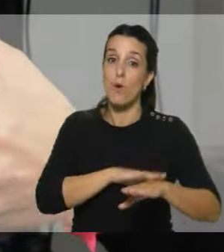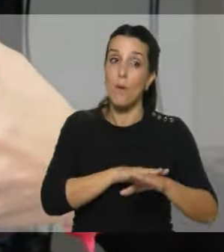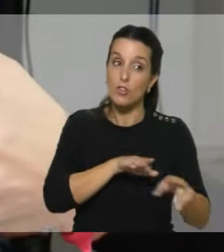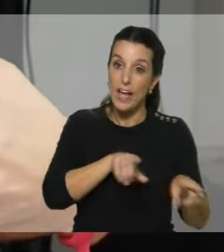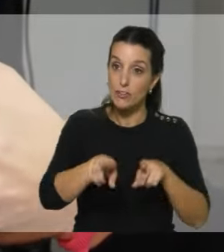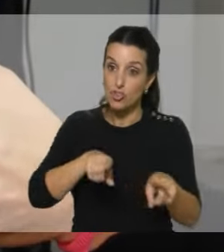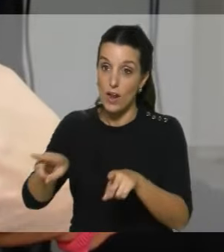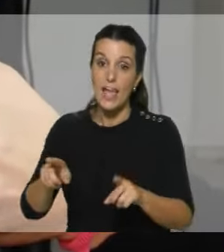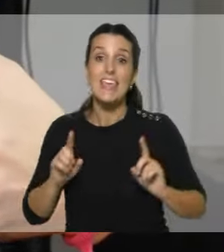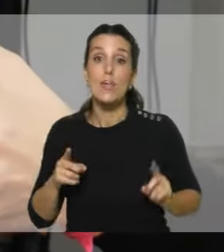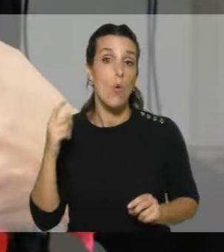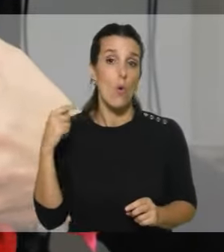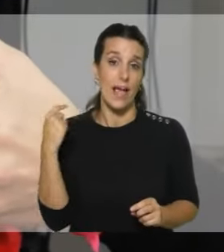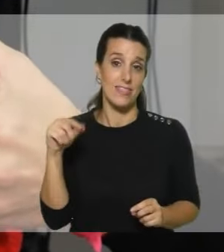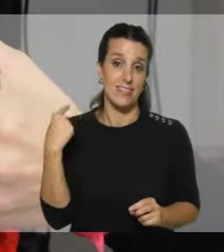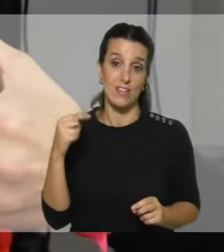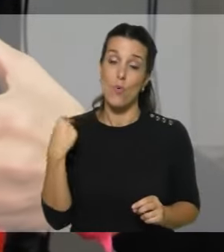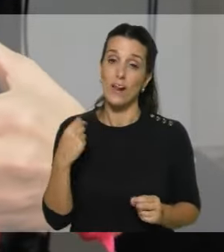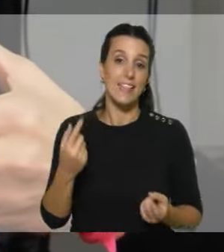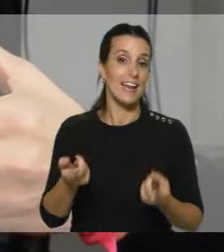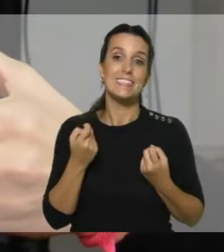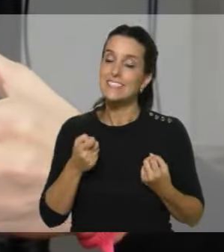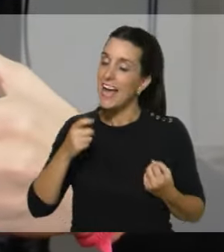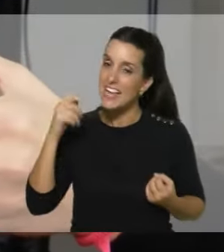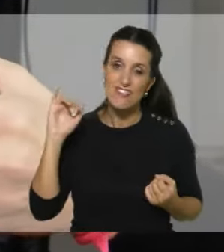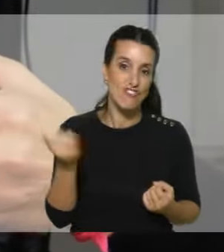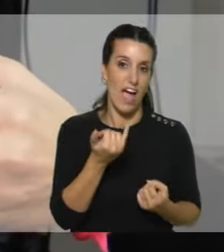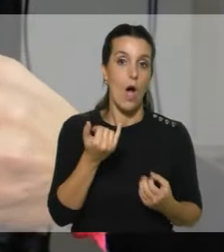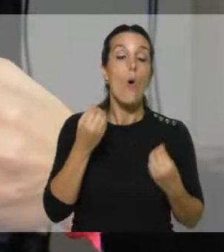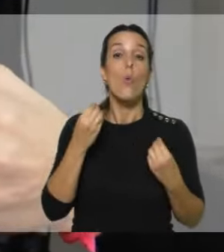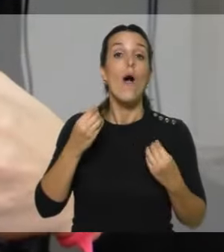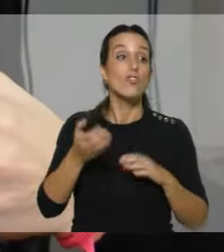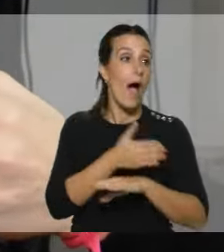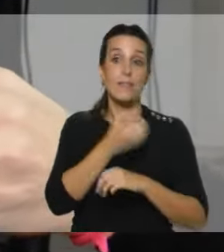que dar y son urgentes. Hay que darlas de manera inmediata. Cuanto antes, mejor.